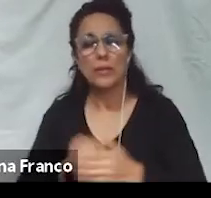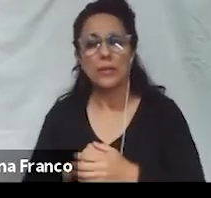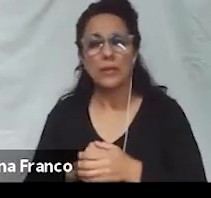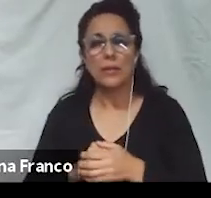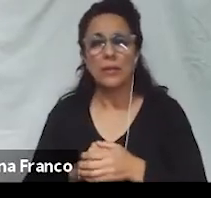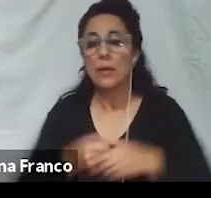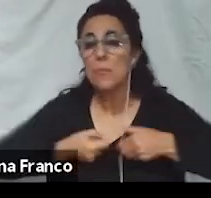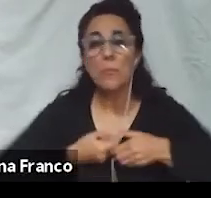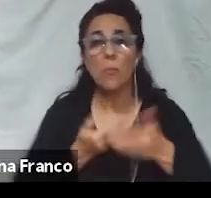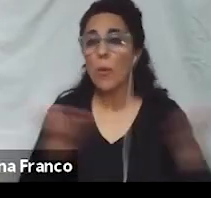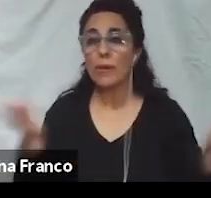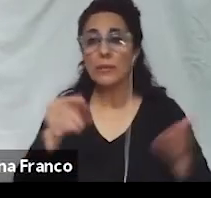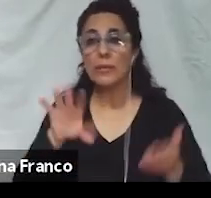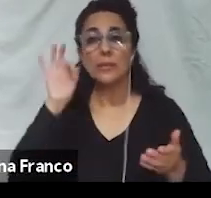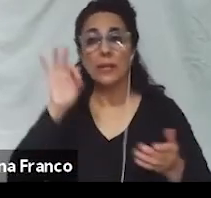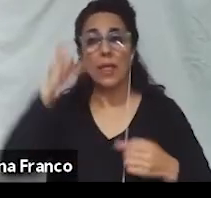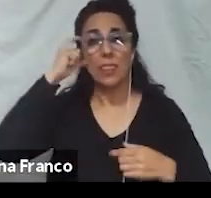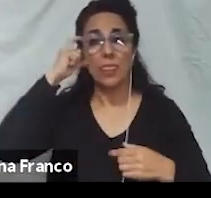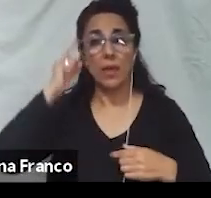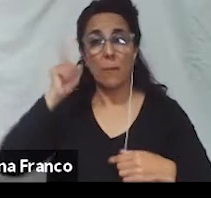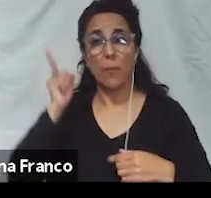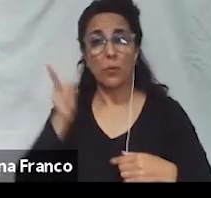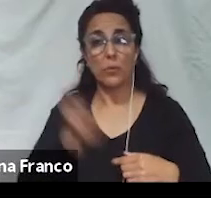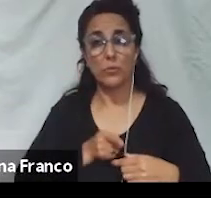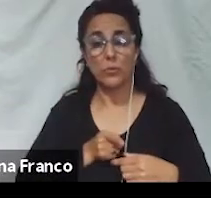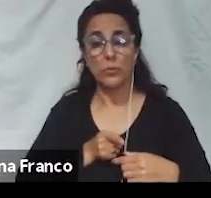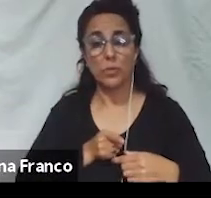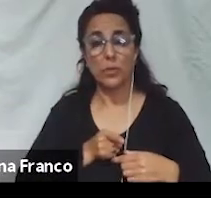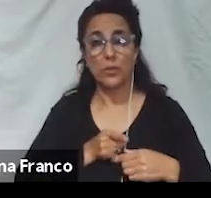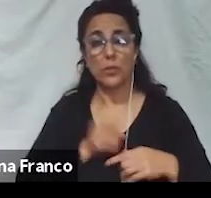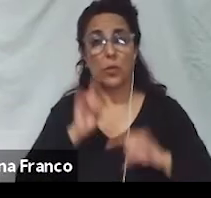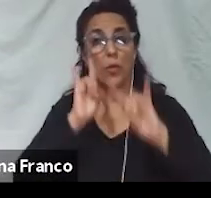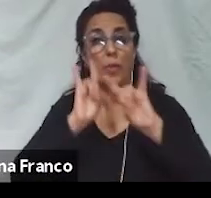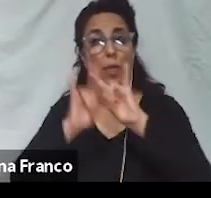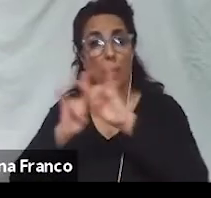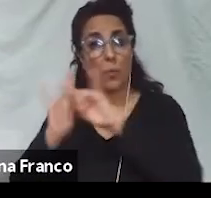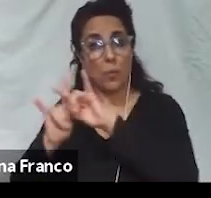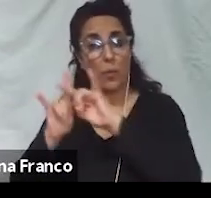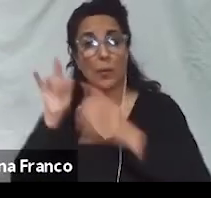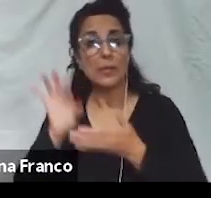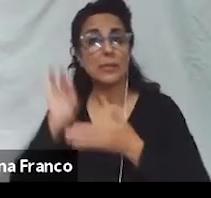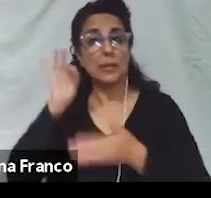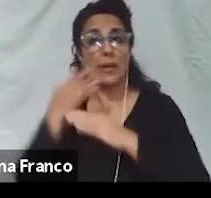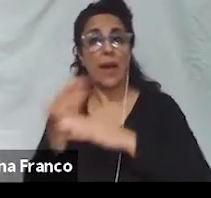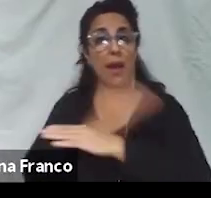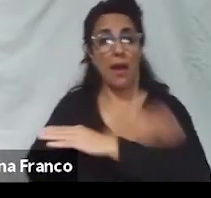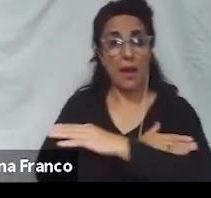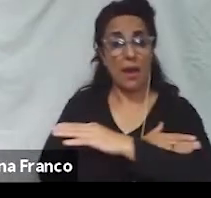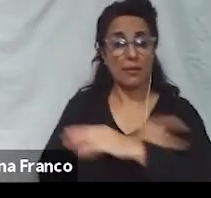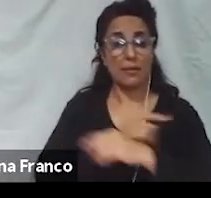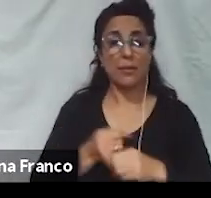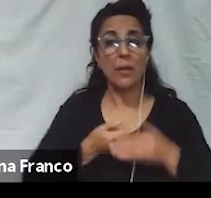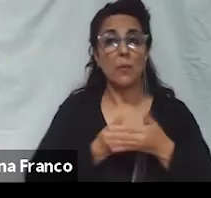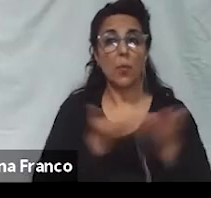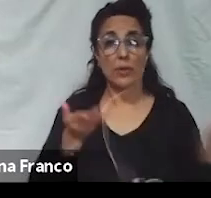Acá dice que la muestra seleccionada debe ser el 10% de las páginas que se seleccionaron en la muestra